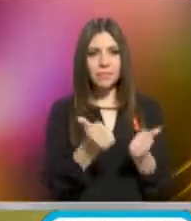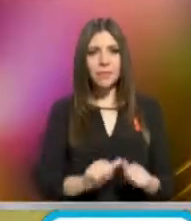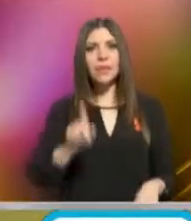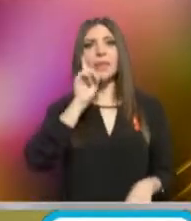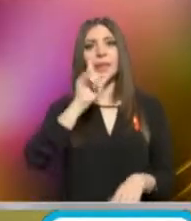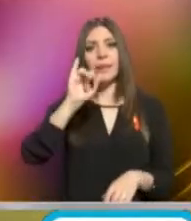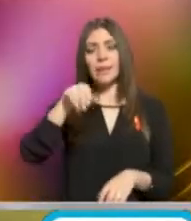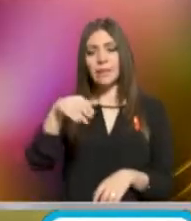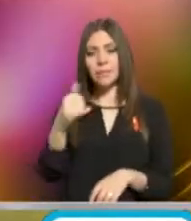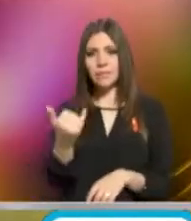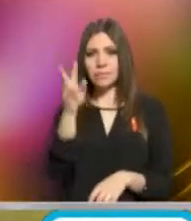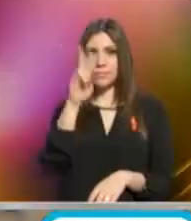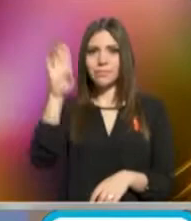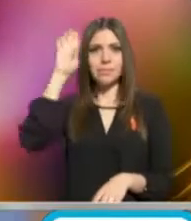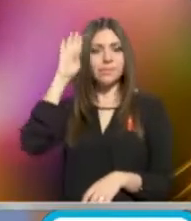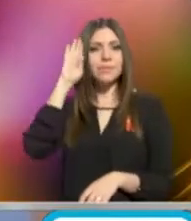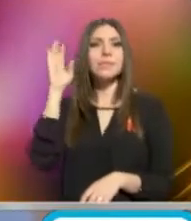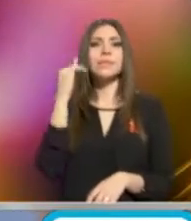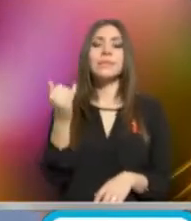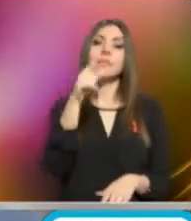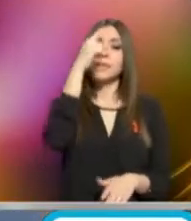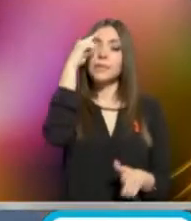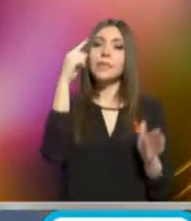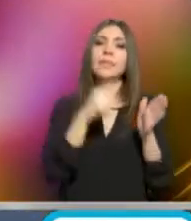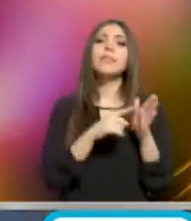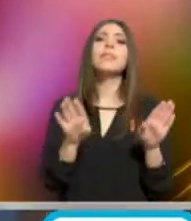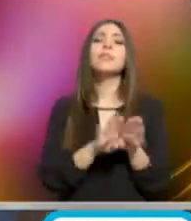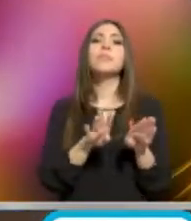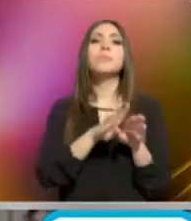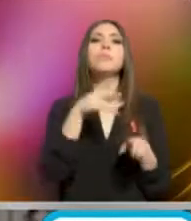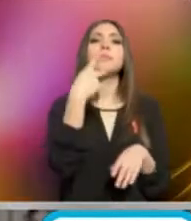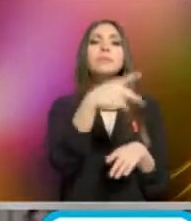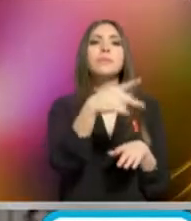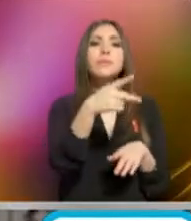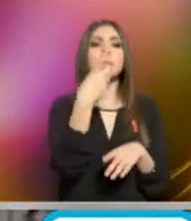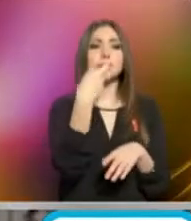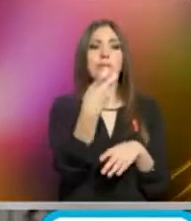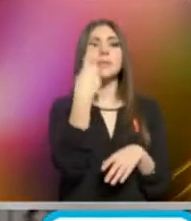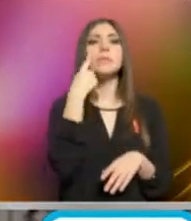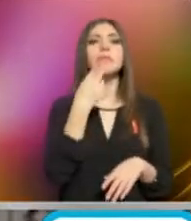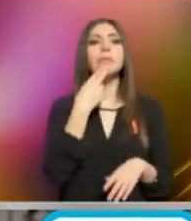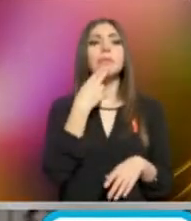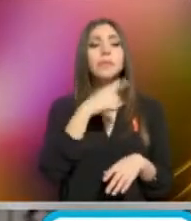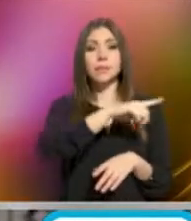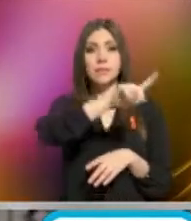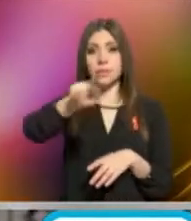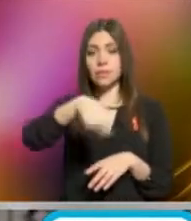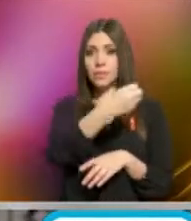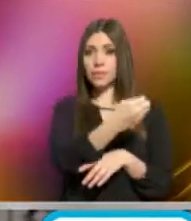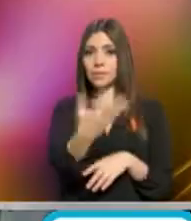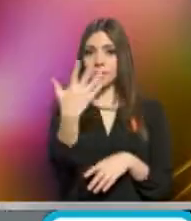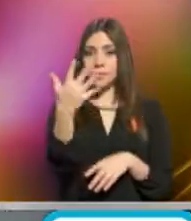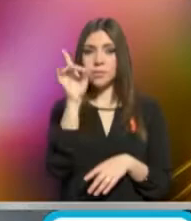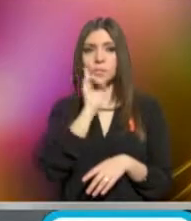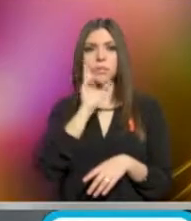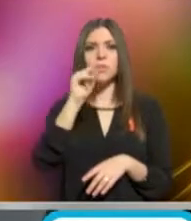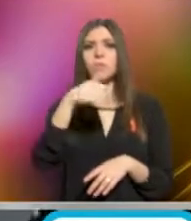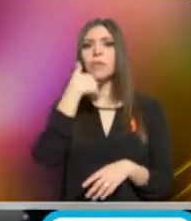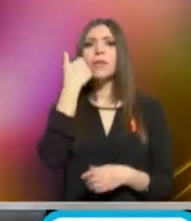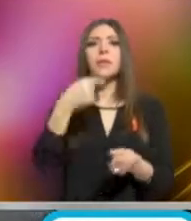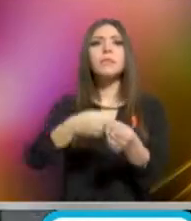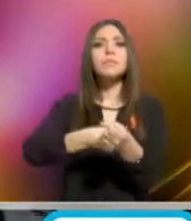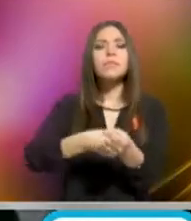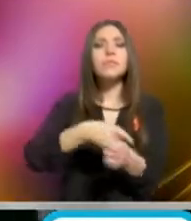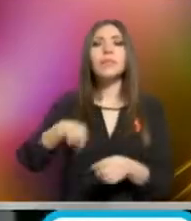Pero mira, aquí Y pidiéndole a la creo que justo el asunto del documental es justo ese. Ellas, ninguna de ellas quiere ocultar su edad, un poco